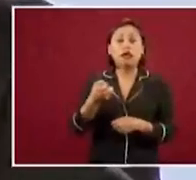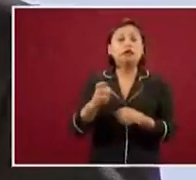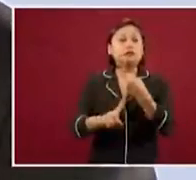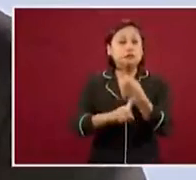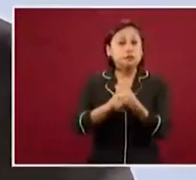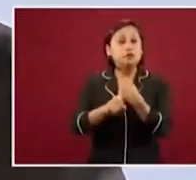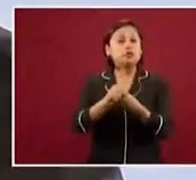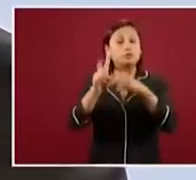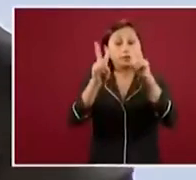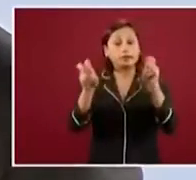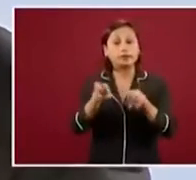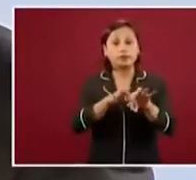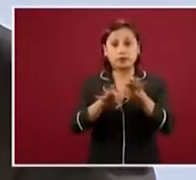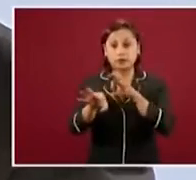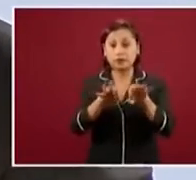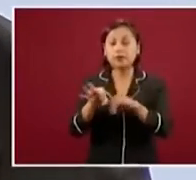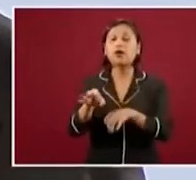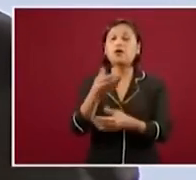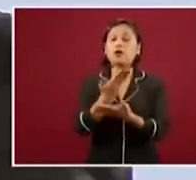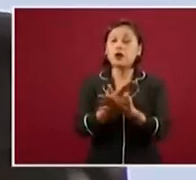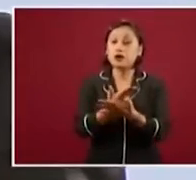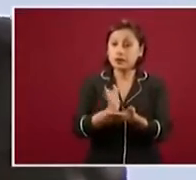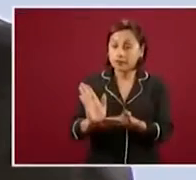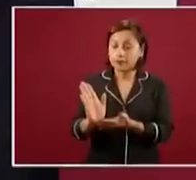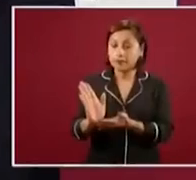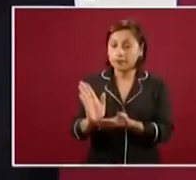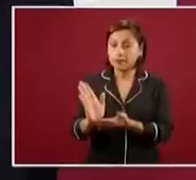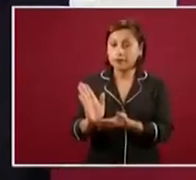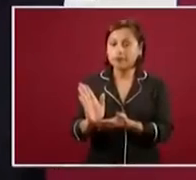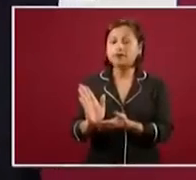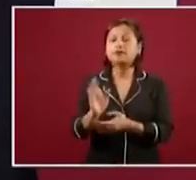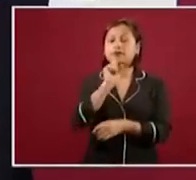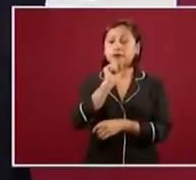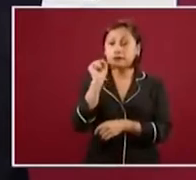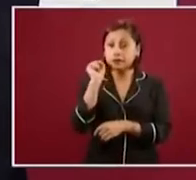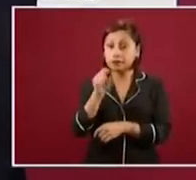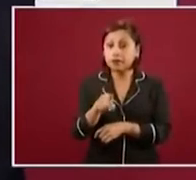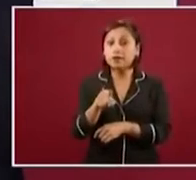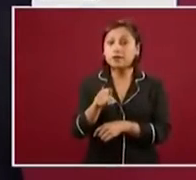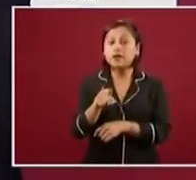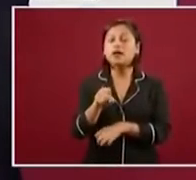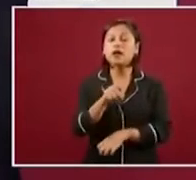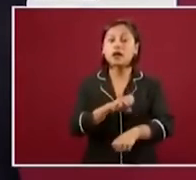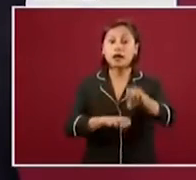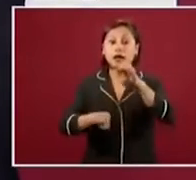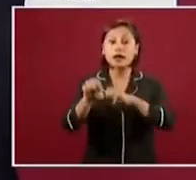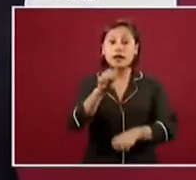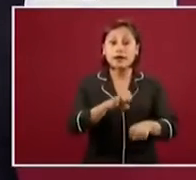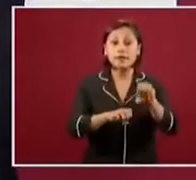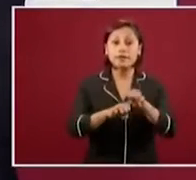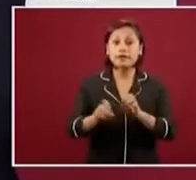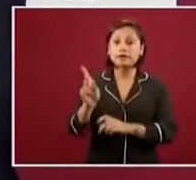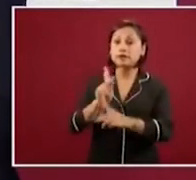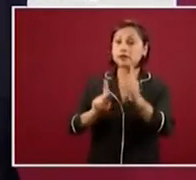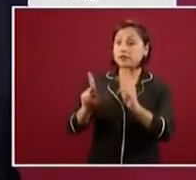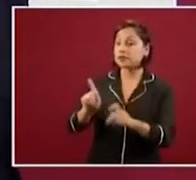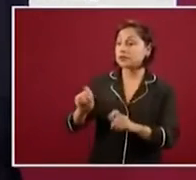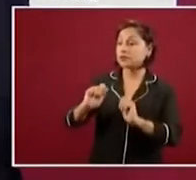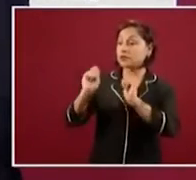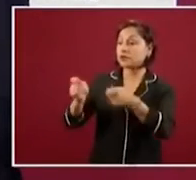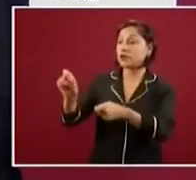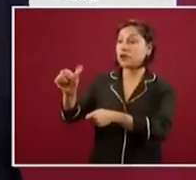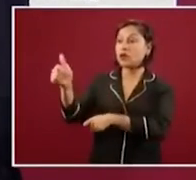También hay una afectación de este tipo de prácticas, de esquemas de subcontratación directamente a las